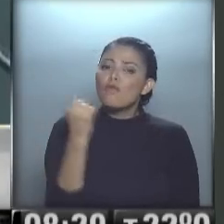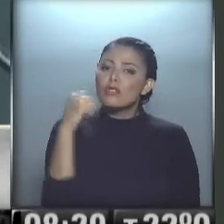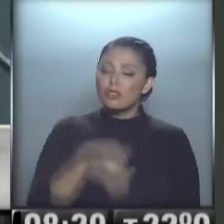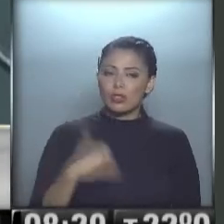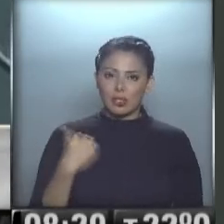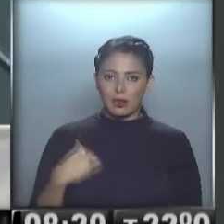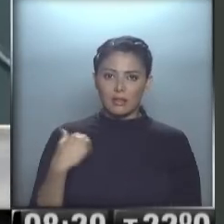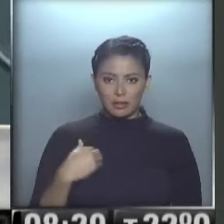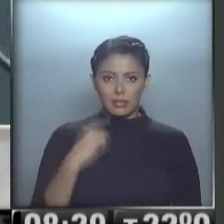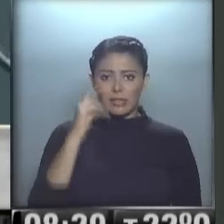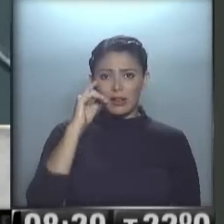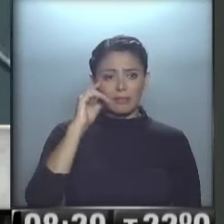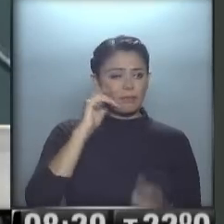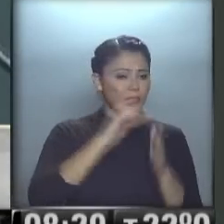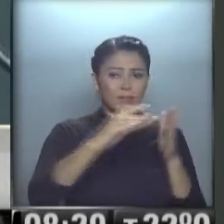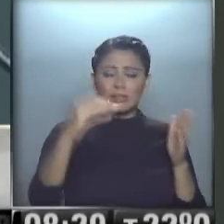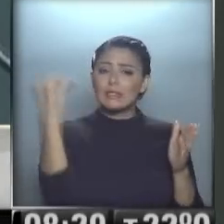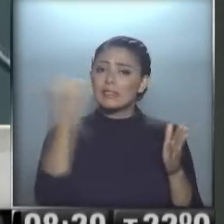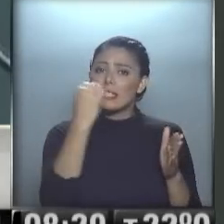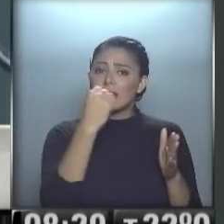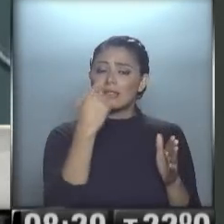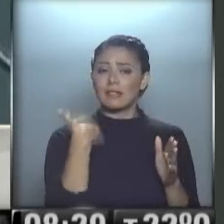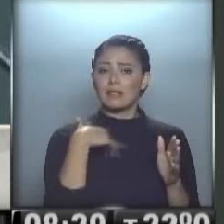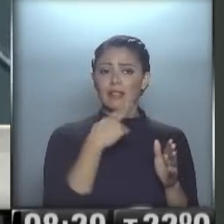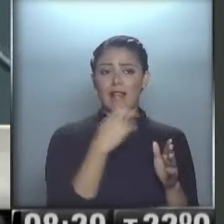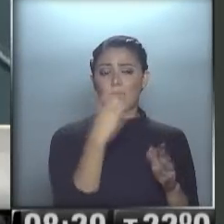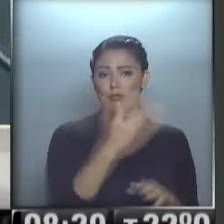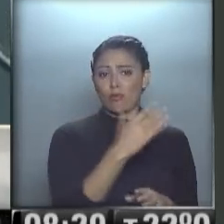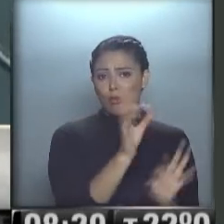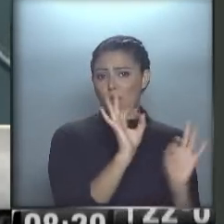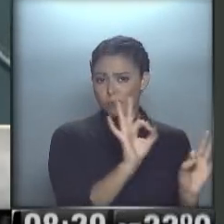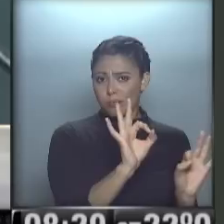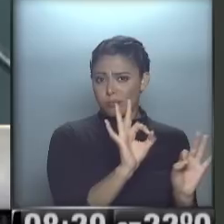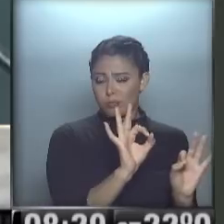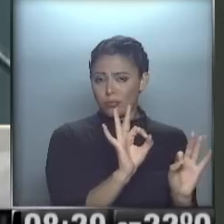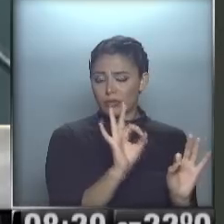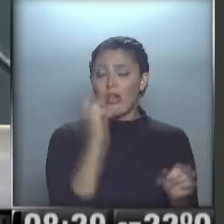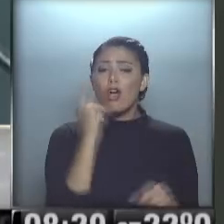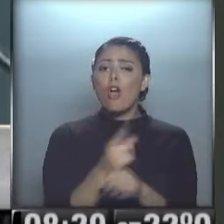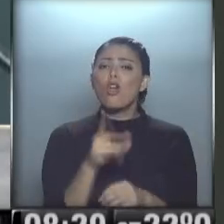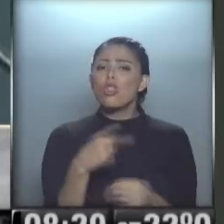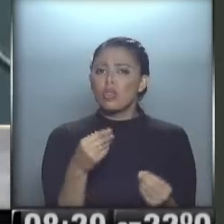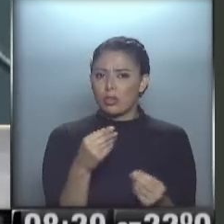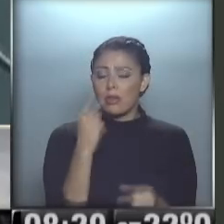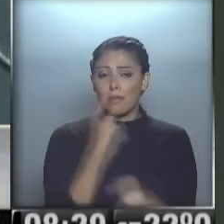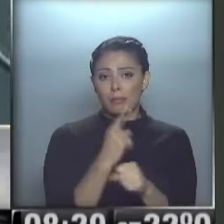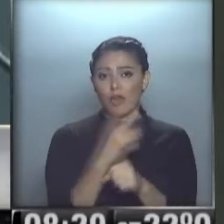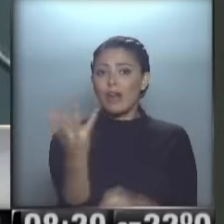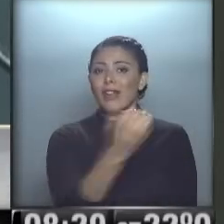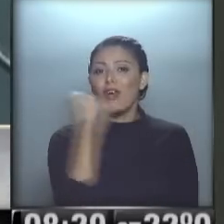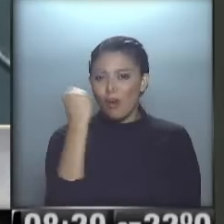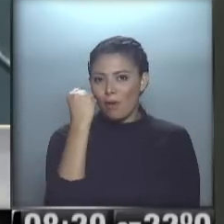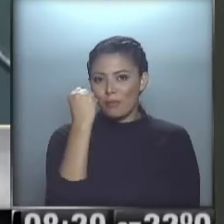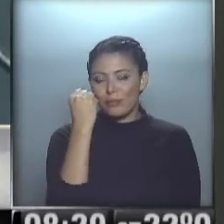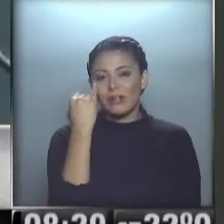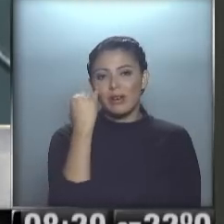Argentina en todo este tiempo es lograr el autoabastecimiento energético Cómo primero a través de lo que ha sido la recuperación estratégica